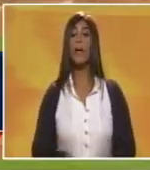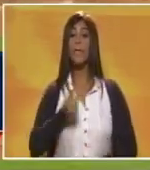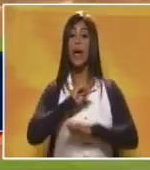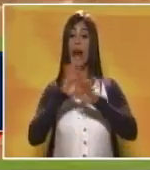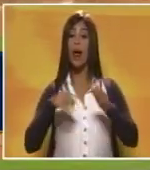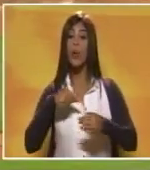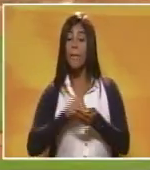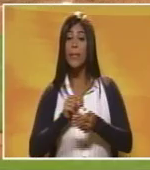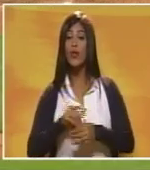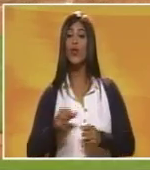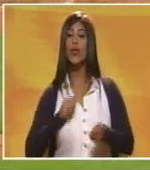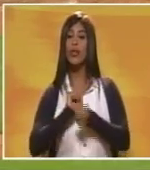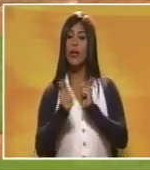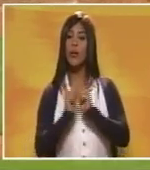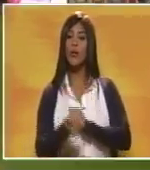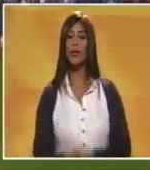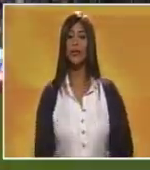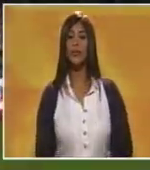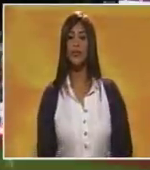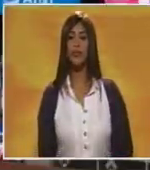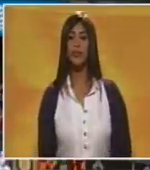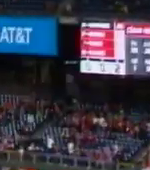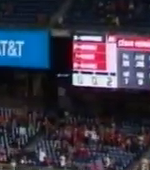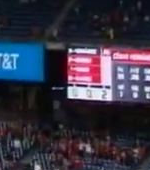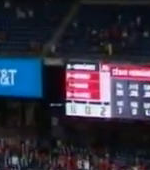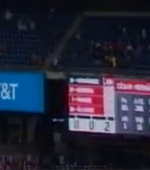en minutos en los deportes.